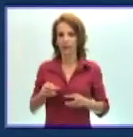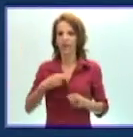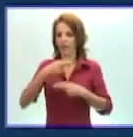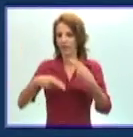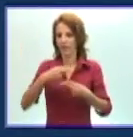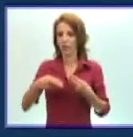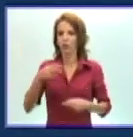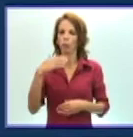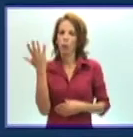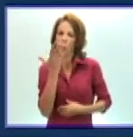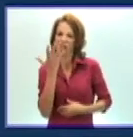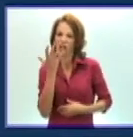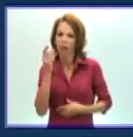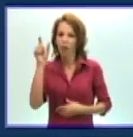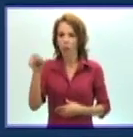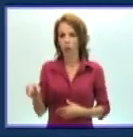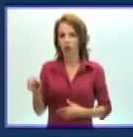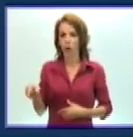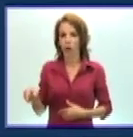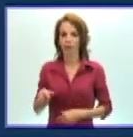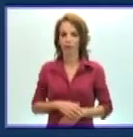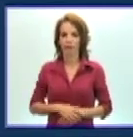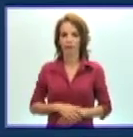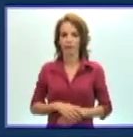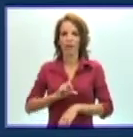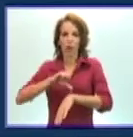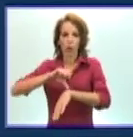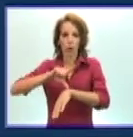hombre. Vamos a dar un tiempo para que puedan copiar.